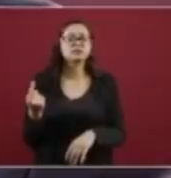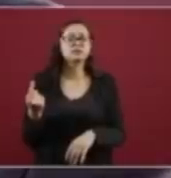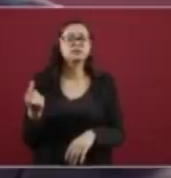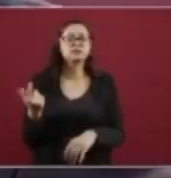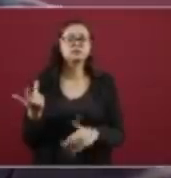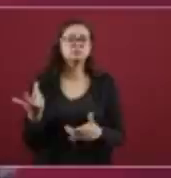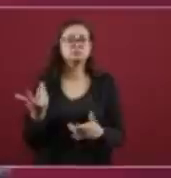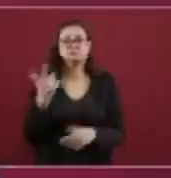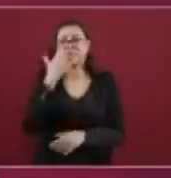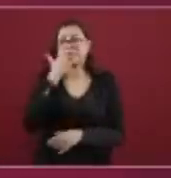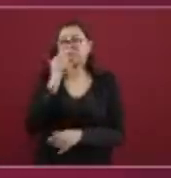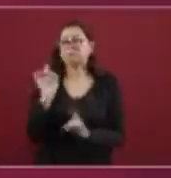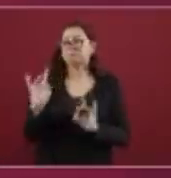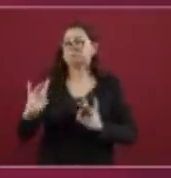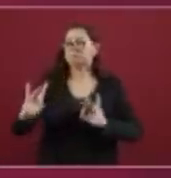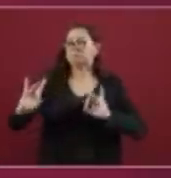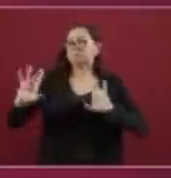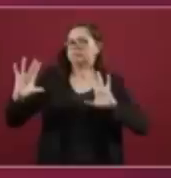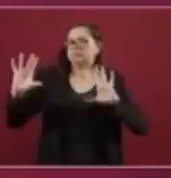un fenómeno que surge